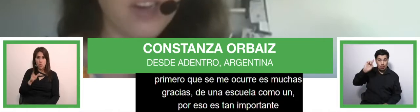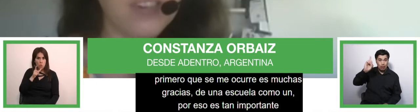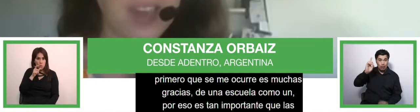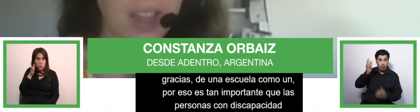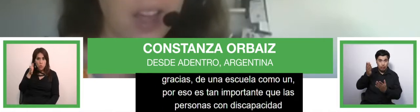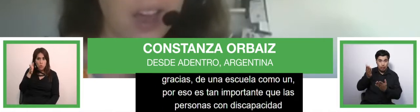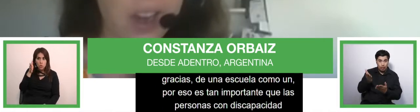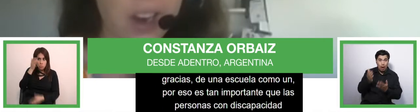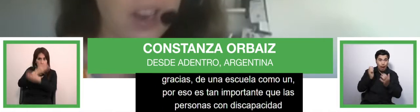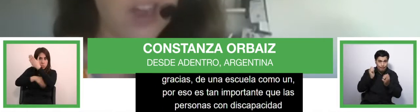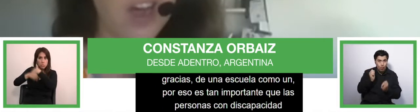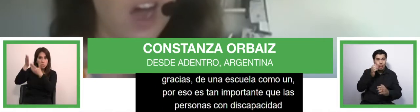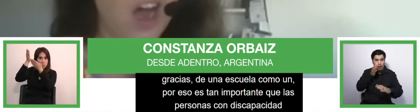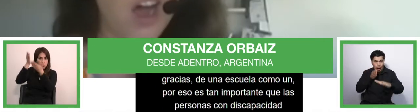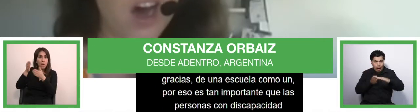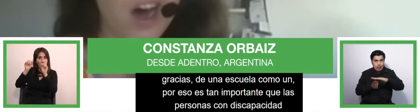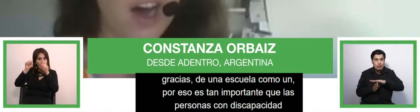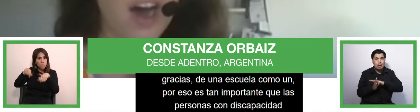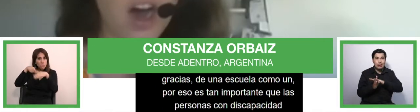puedan acceder